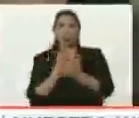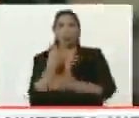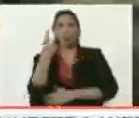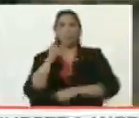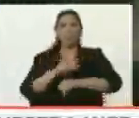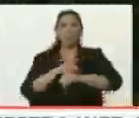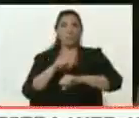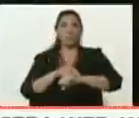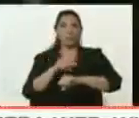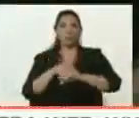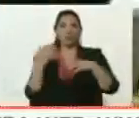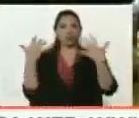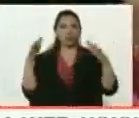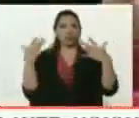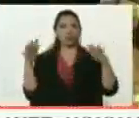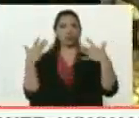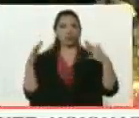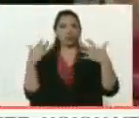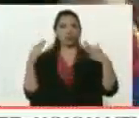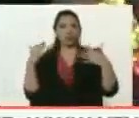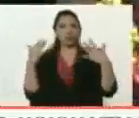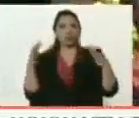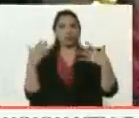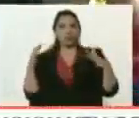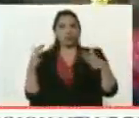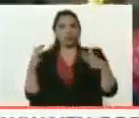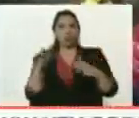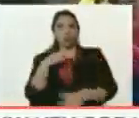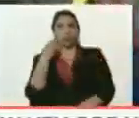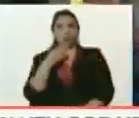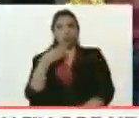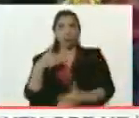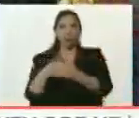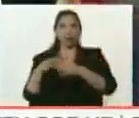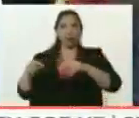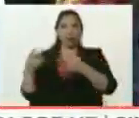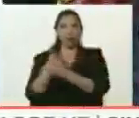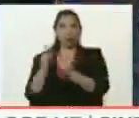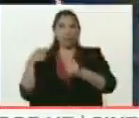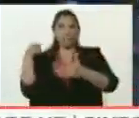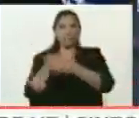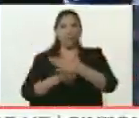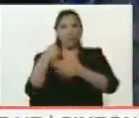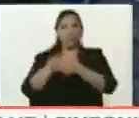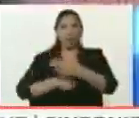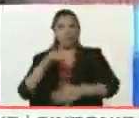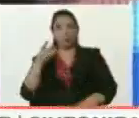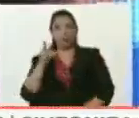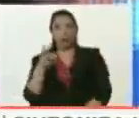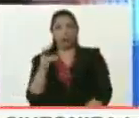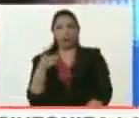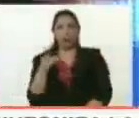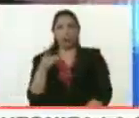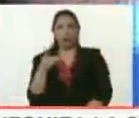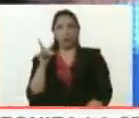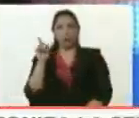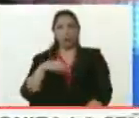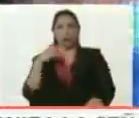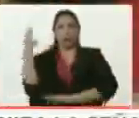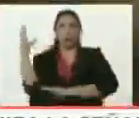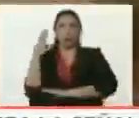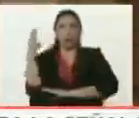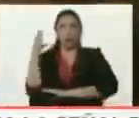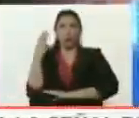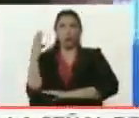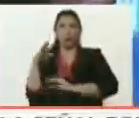de aplausos a la juventud antineoliberal que combate en Bolivia y también en Colombia